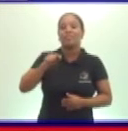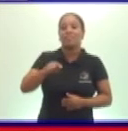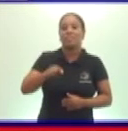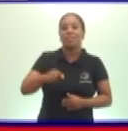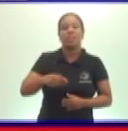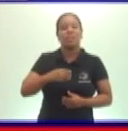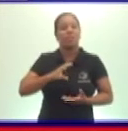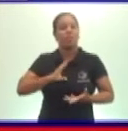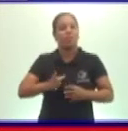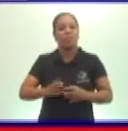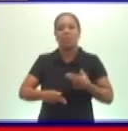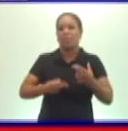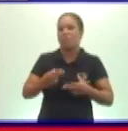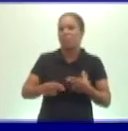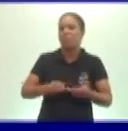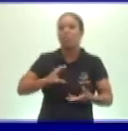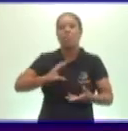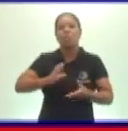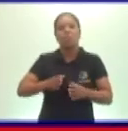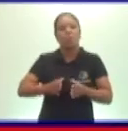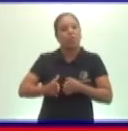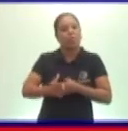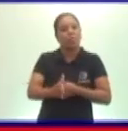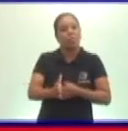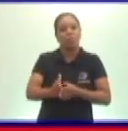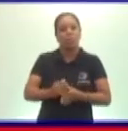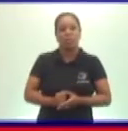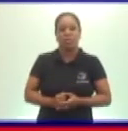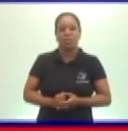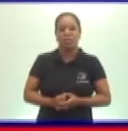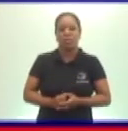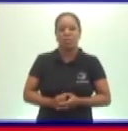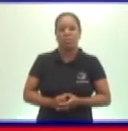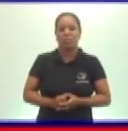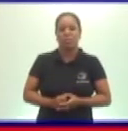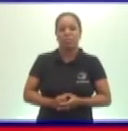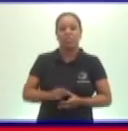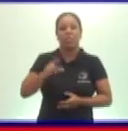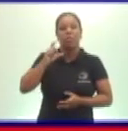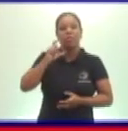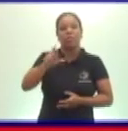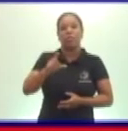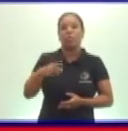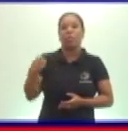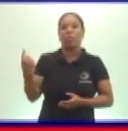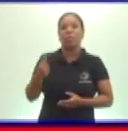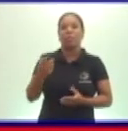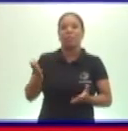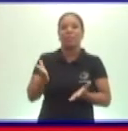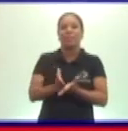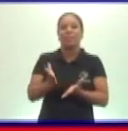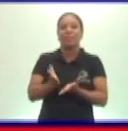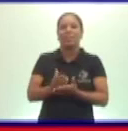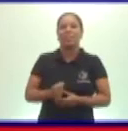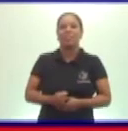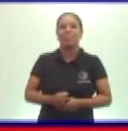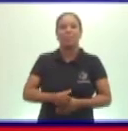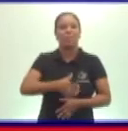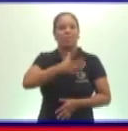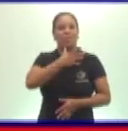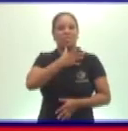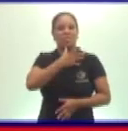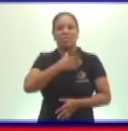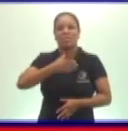diferentes maneras de comportarse. Concluyo nuestra clase con una cita del presidente